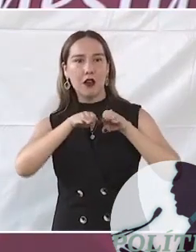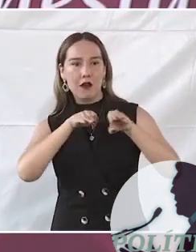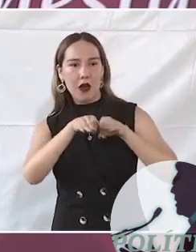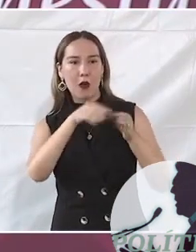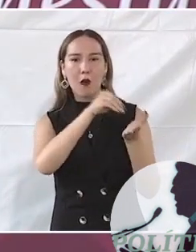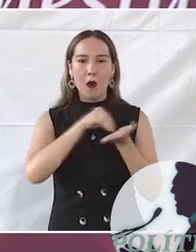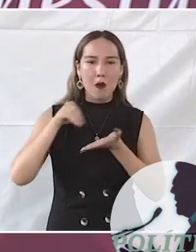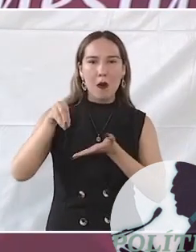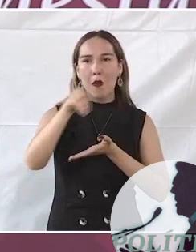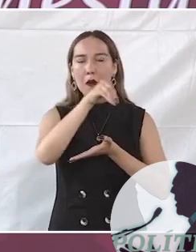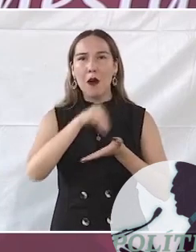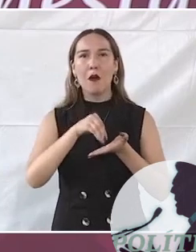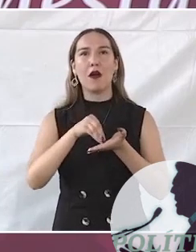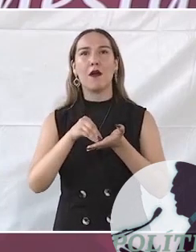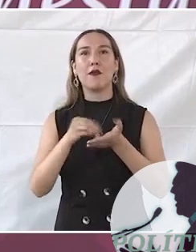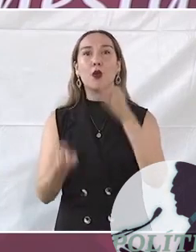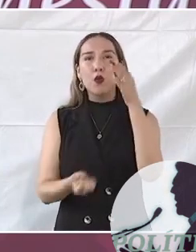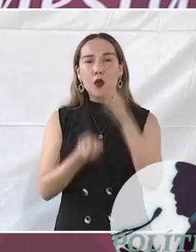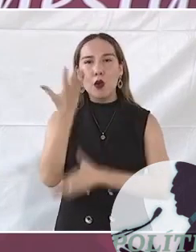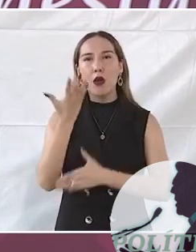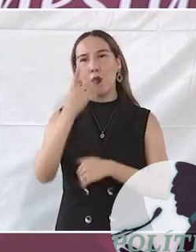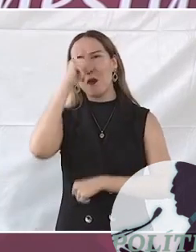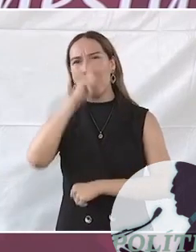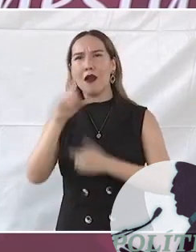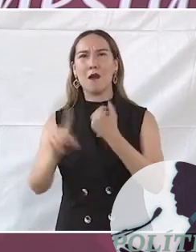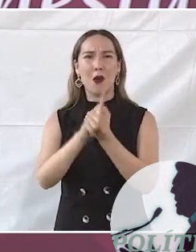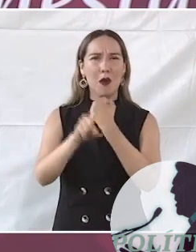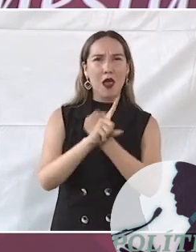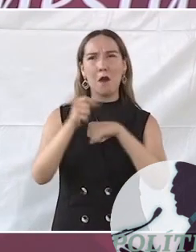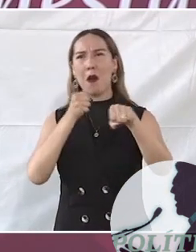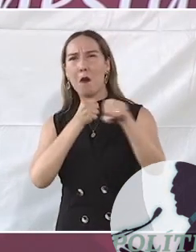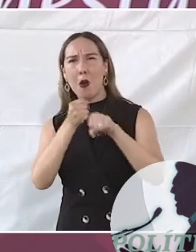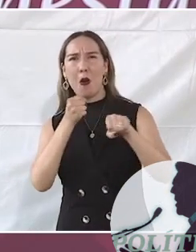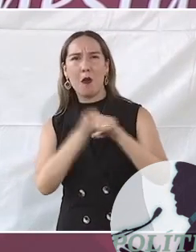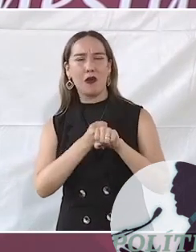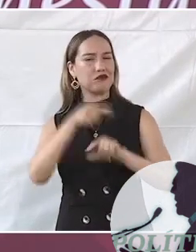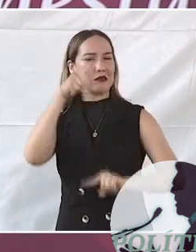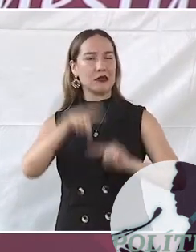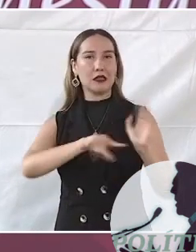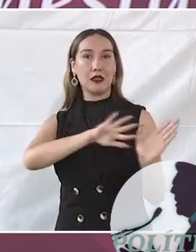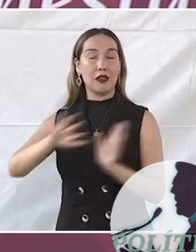y alejarlos de la delincuencia. Para atender al campo, con el programa Sembrando Vida,